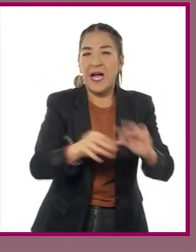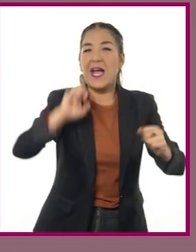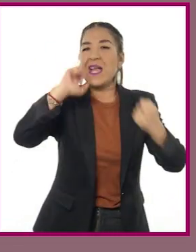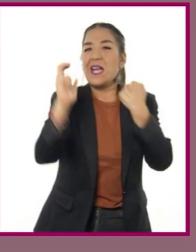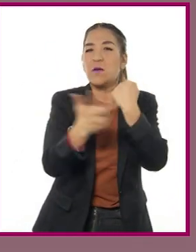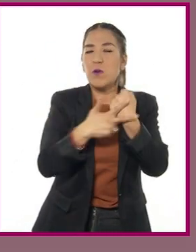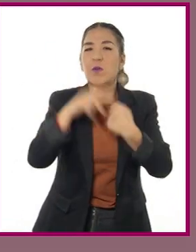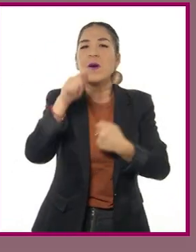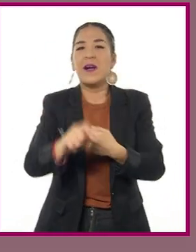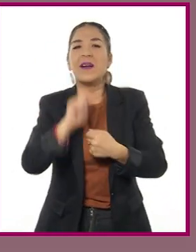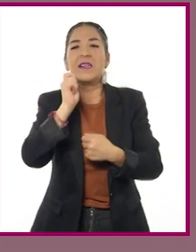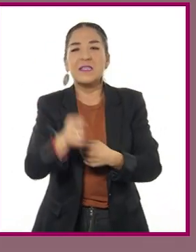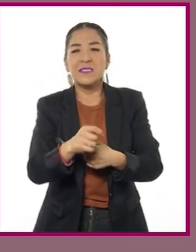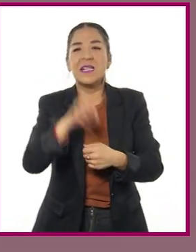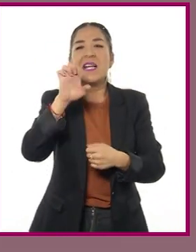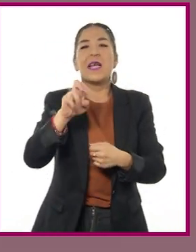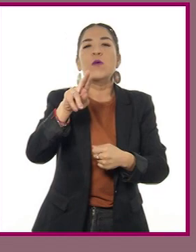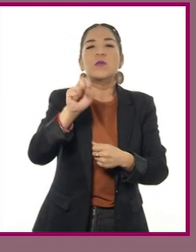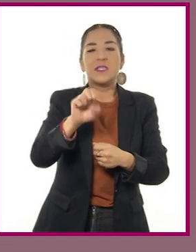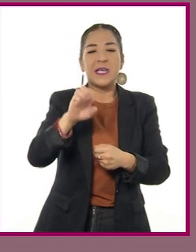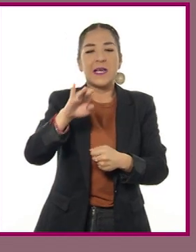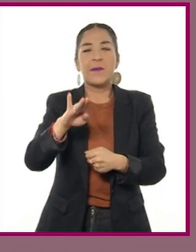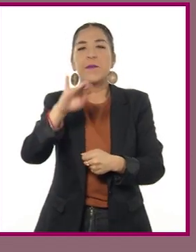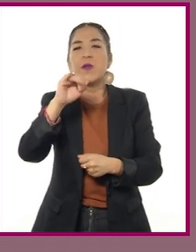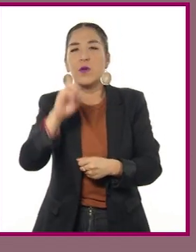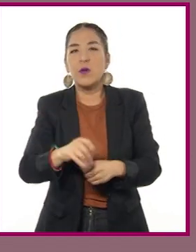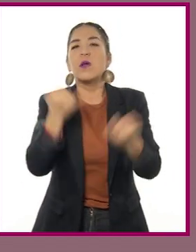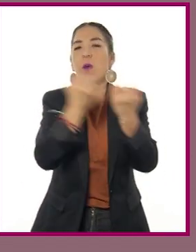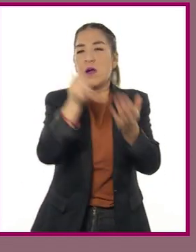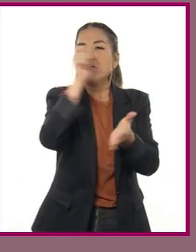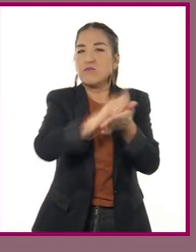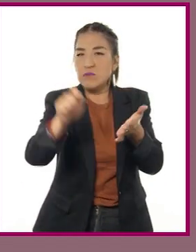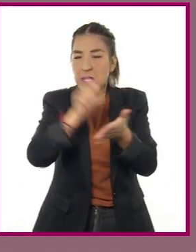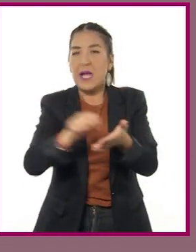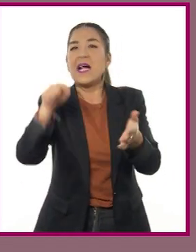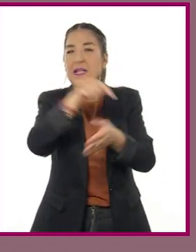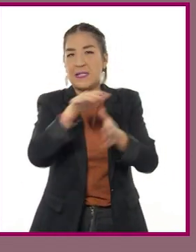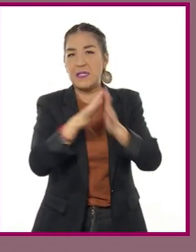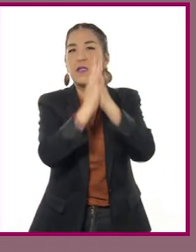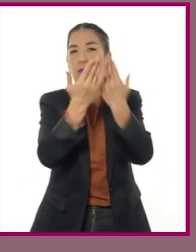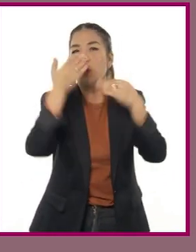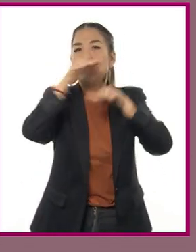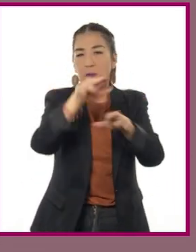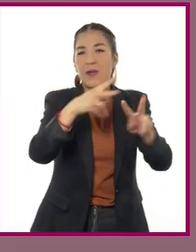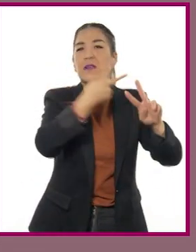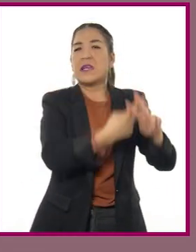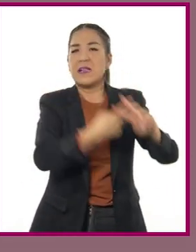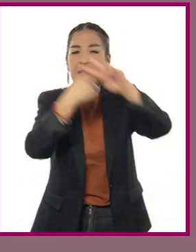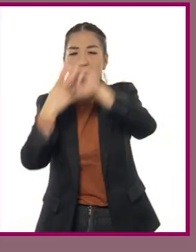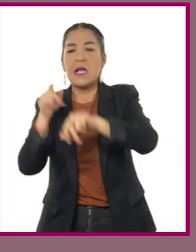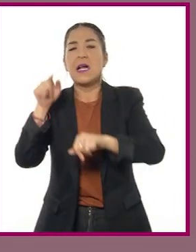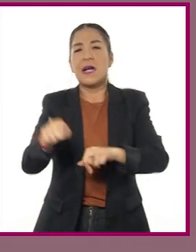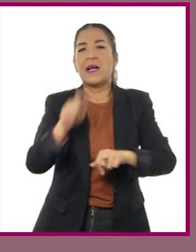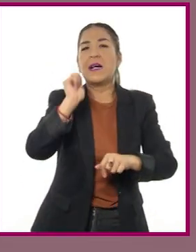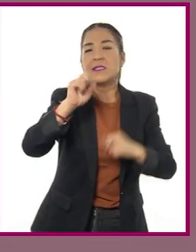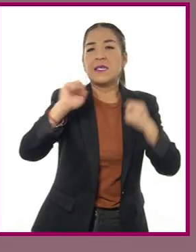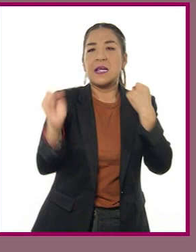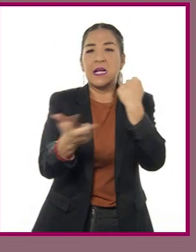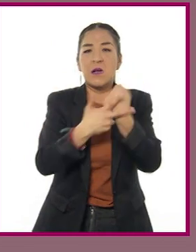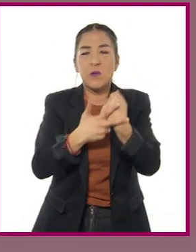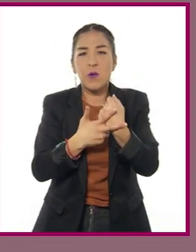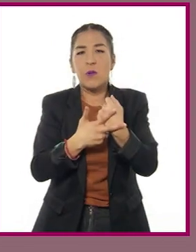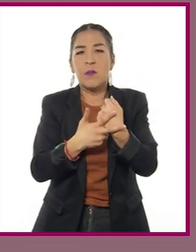que llegó, que era Eusebio Quino, que también escribió un libro sobre el cometa, pero Quino, a pesar de ser europeo, haber